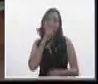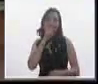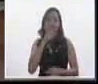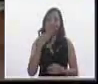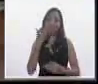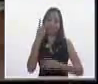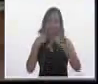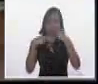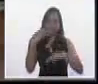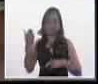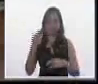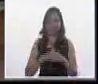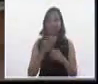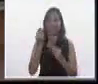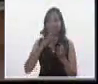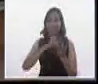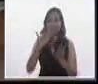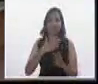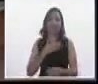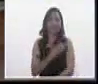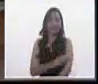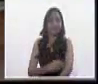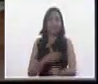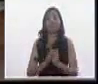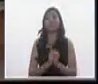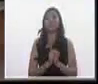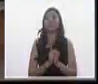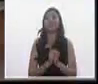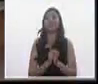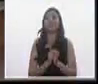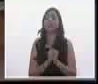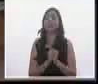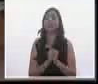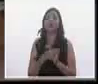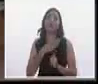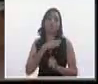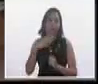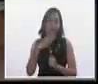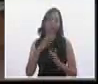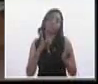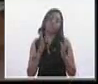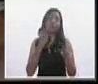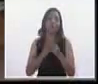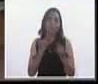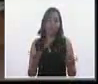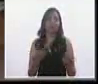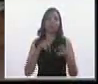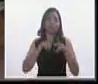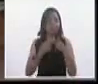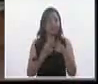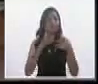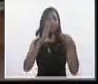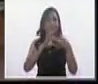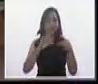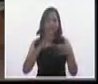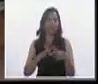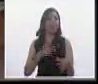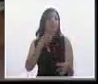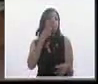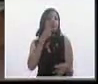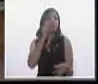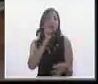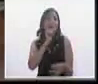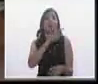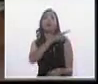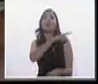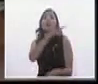Rut gracias gracias buenas tardes pues de lleno Mario yo creo que eh comenzar a hablar precisamente eh de manera general